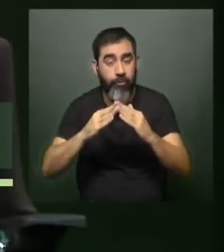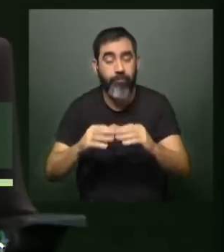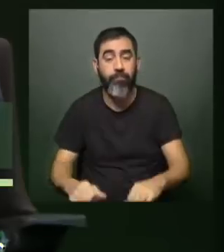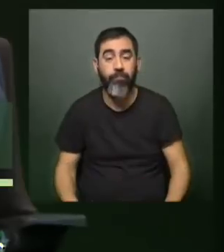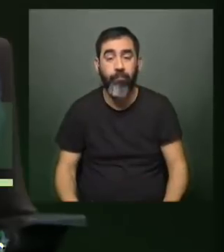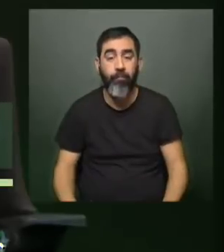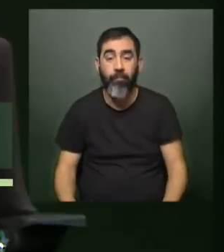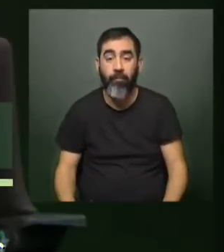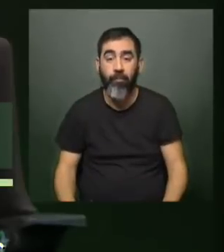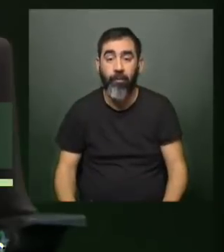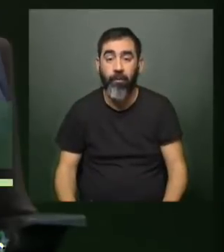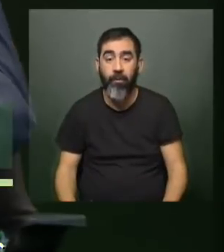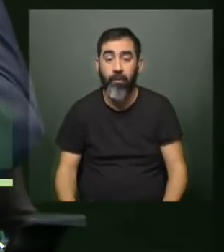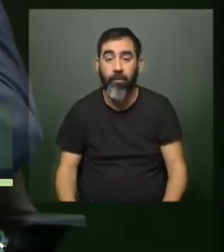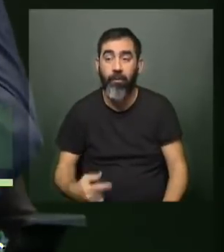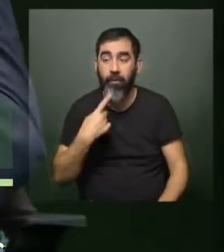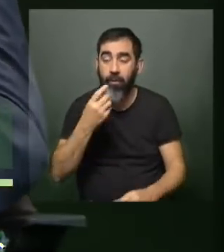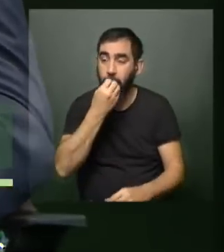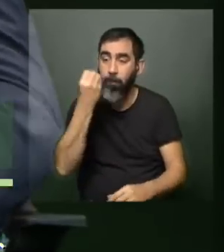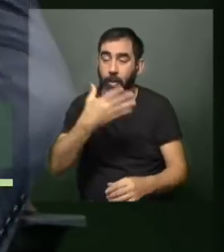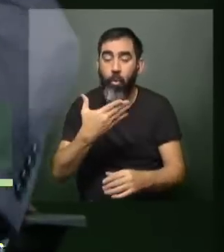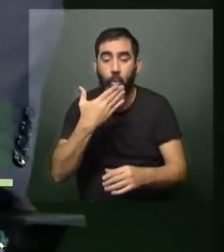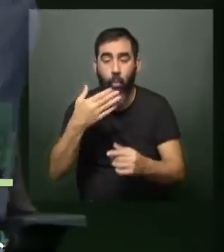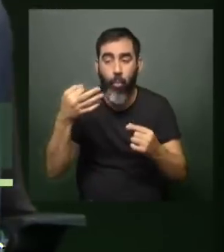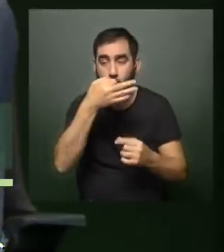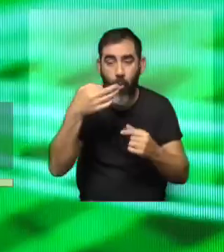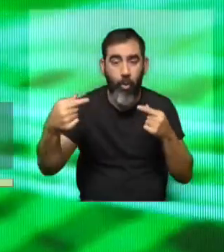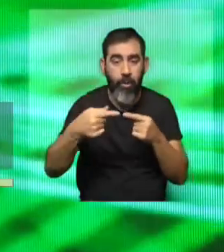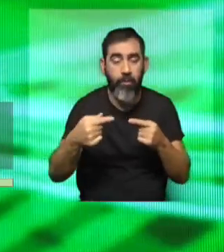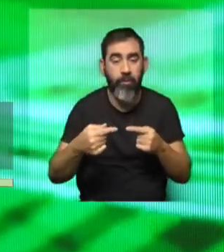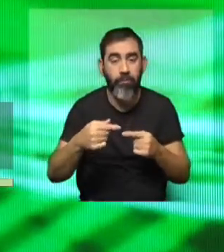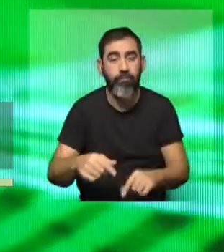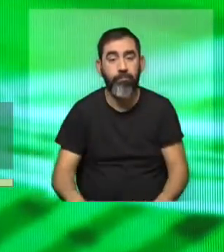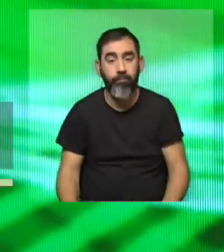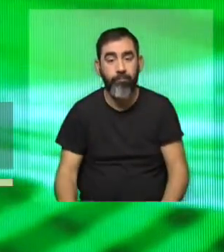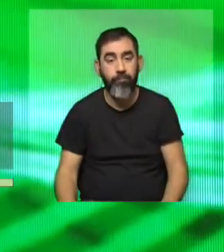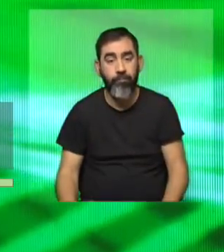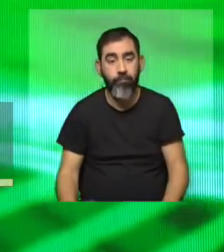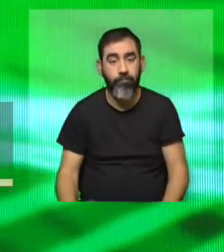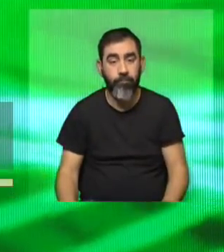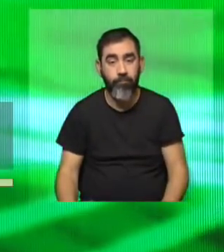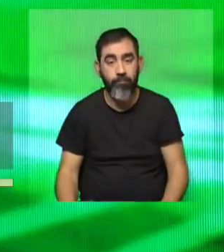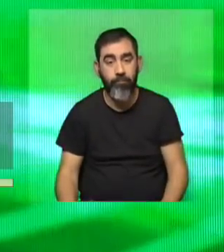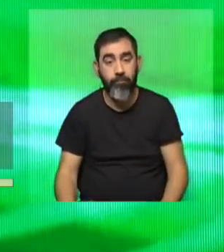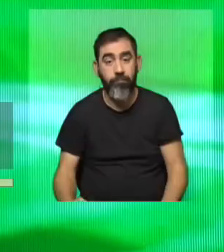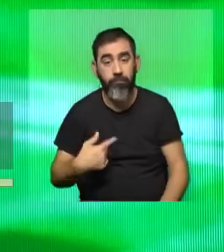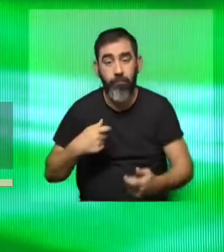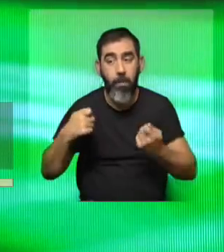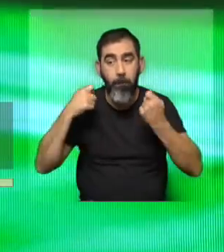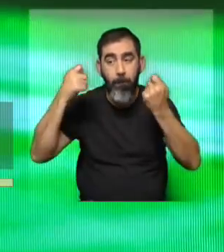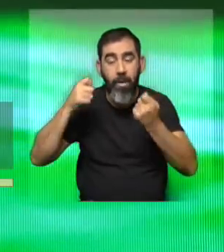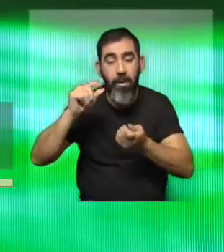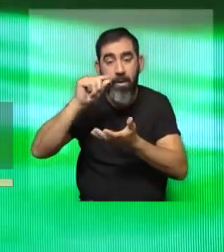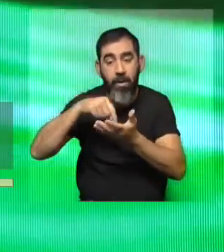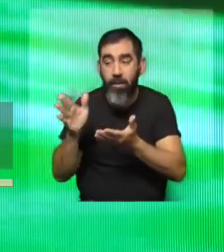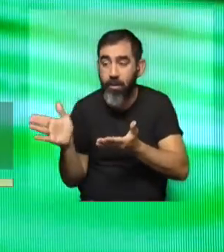era una forma concreta de eliminar las bocas cuál es tu visión a propósito de eso sí Bueno está bien me tocó como milita juntar